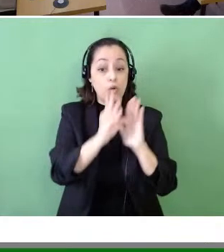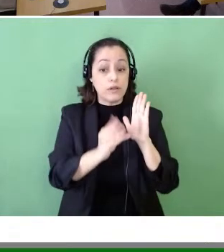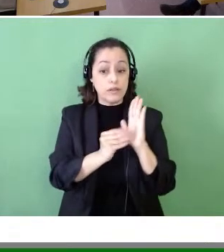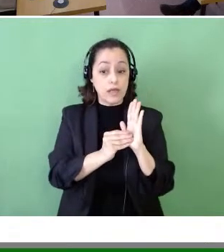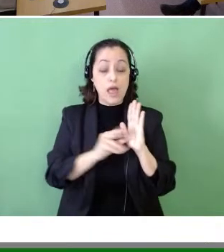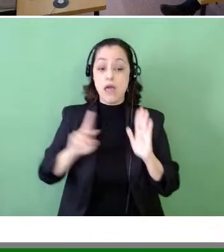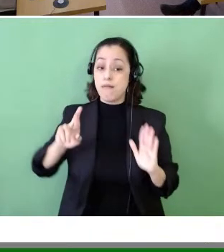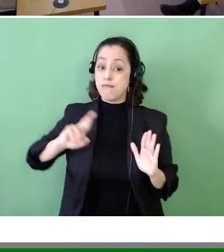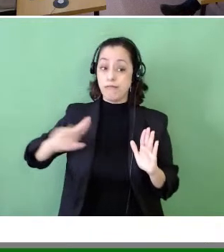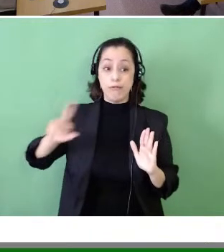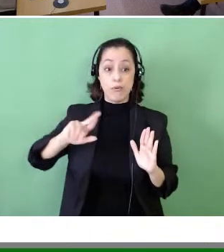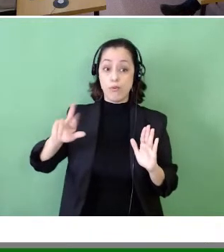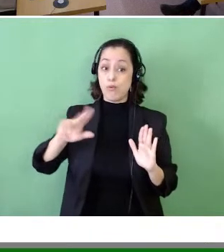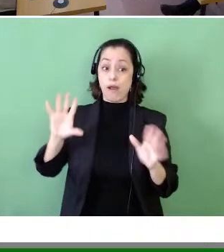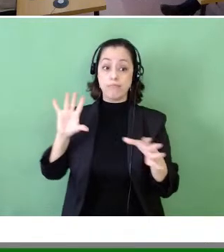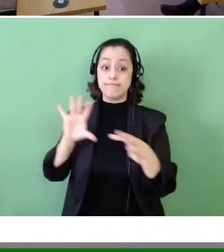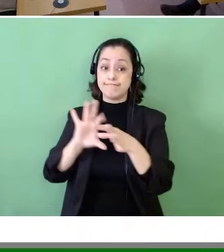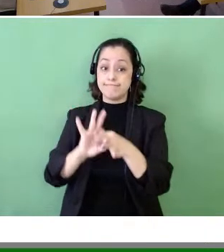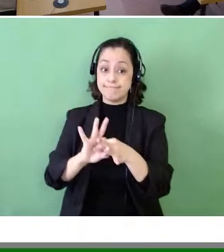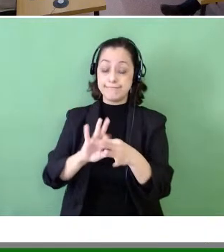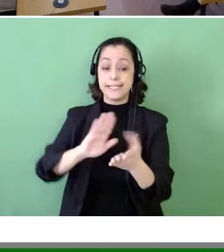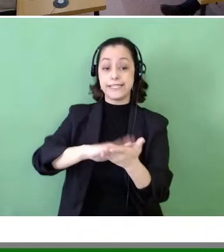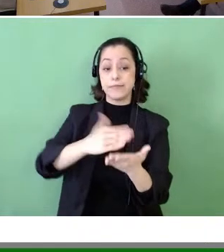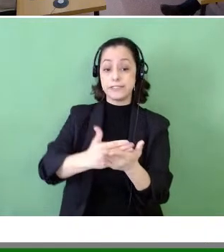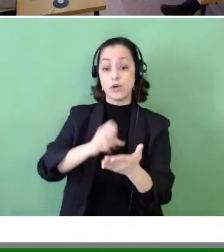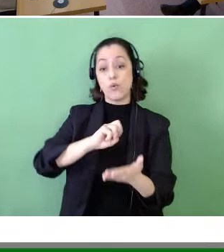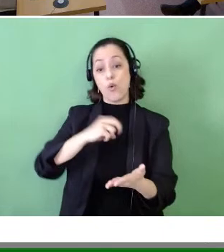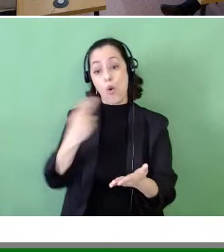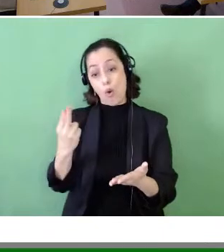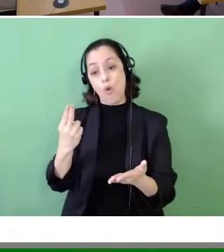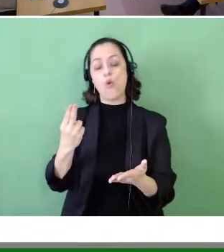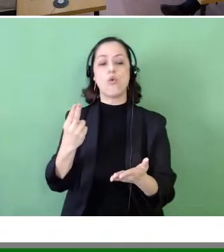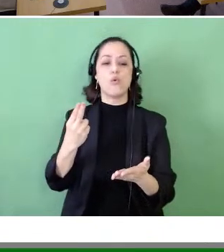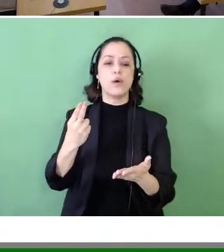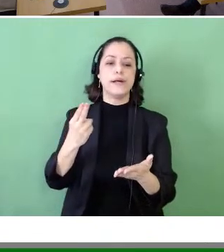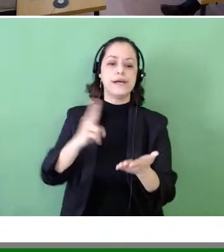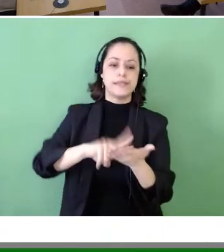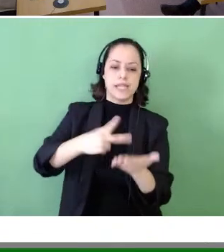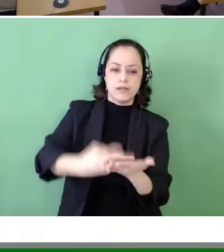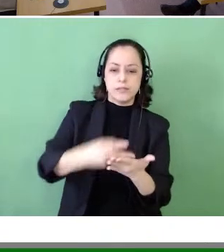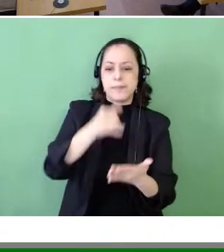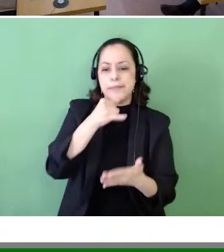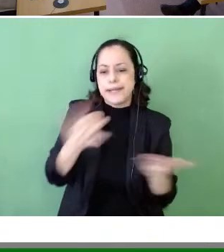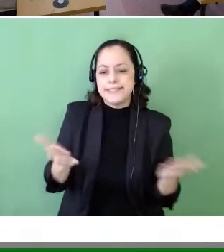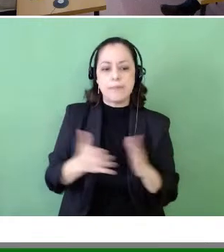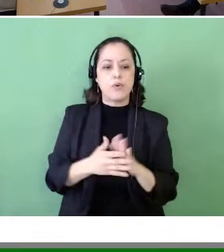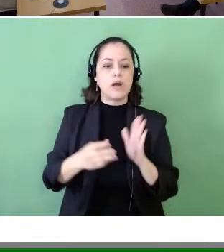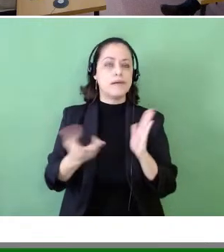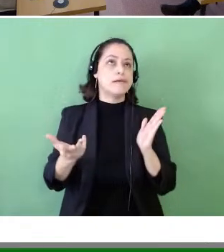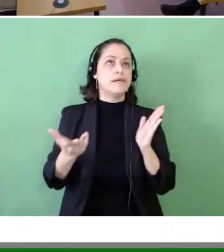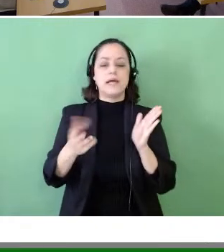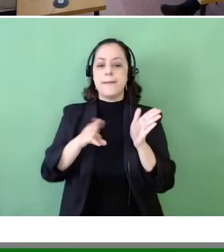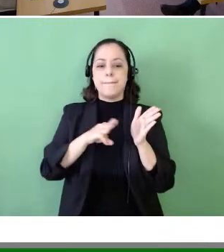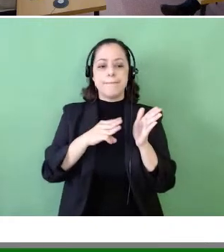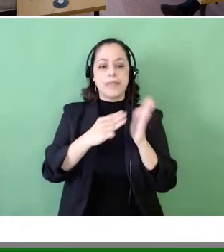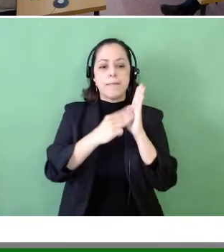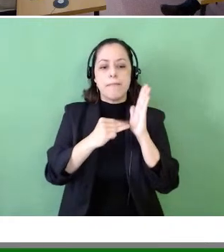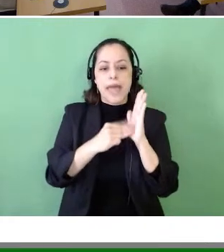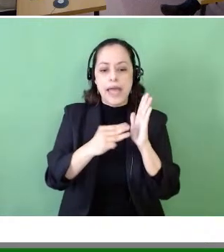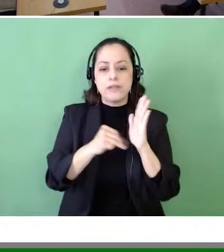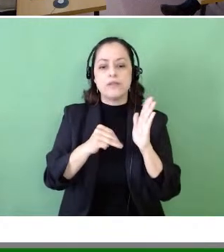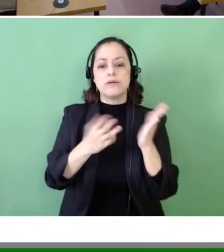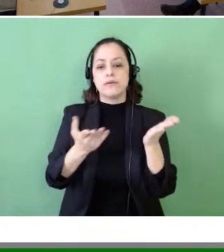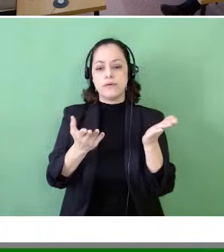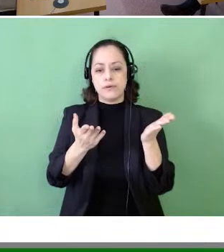están relacionados a traducción o interpretación, que son acerca de metodología de investigación,